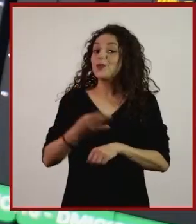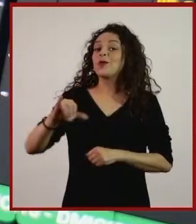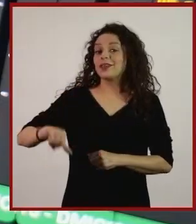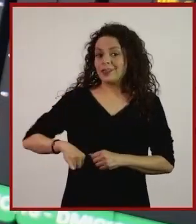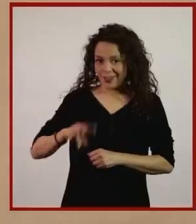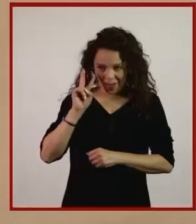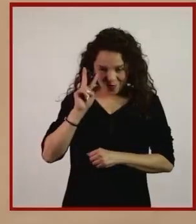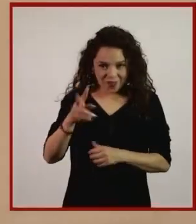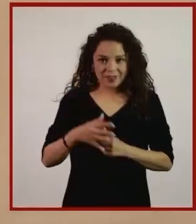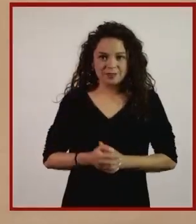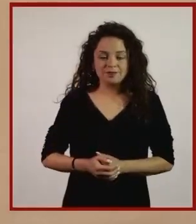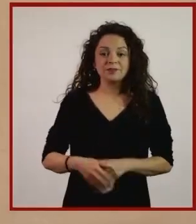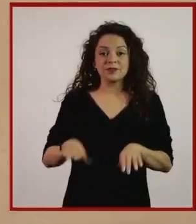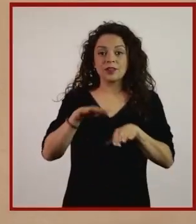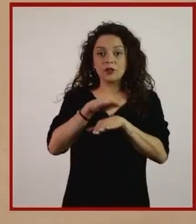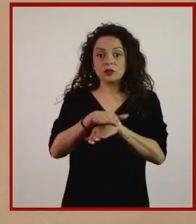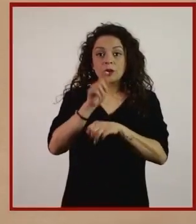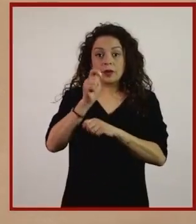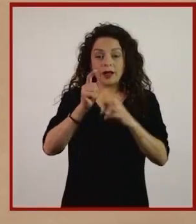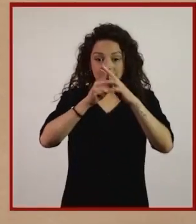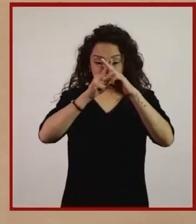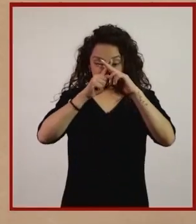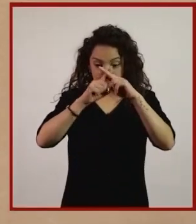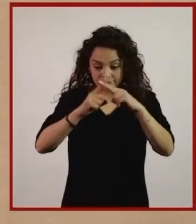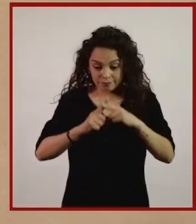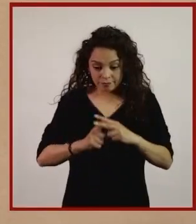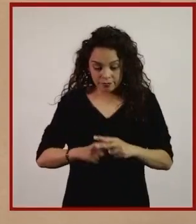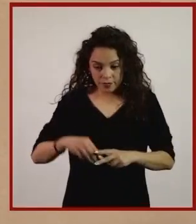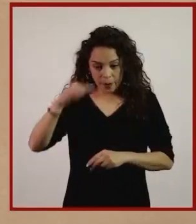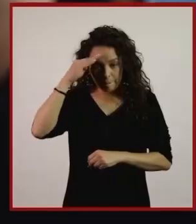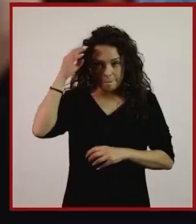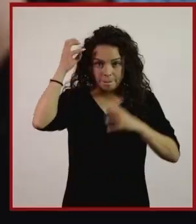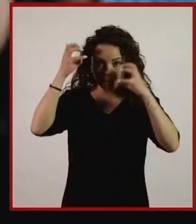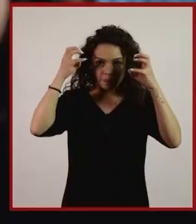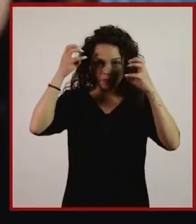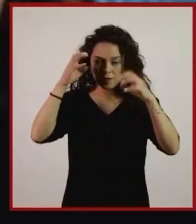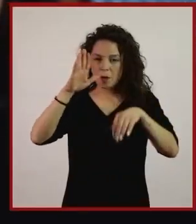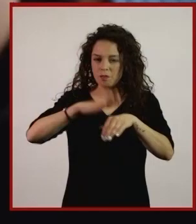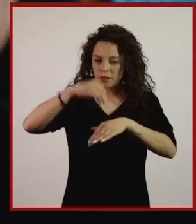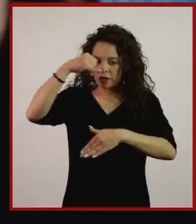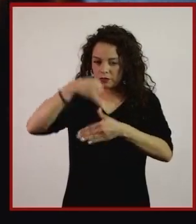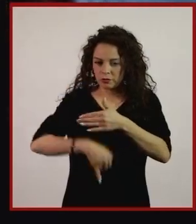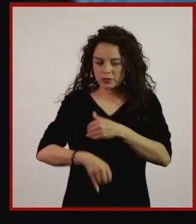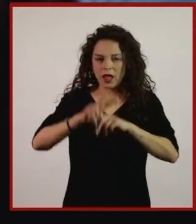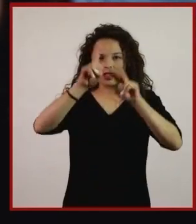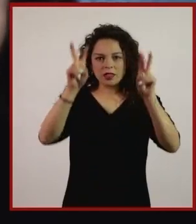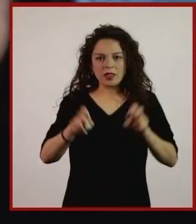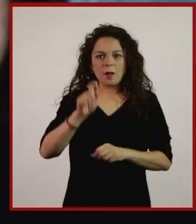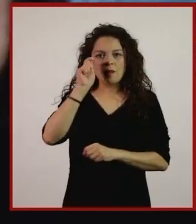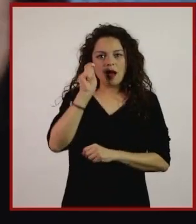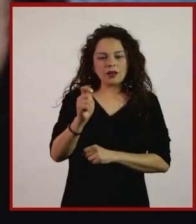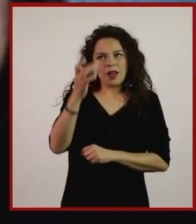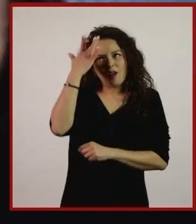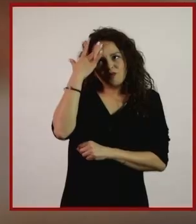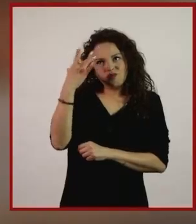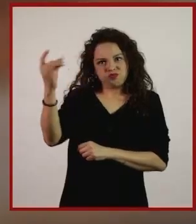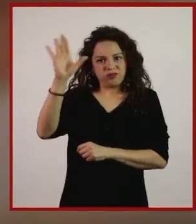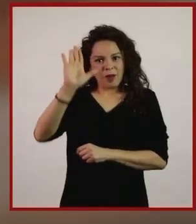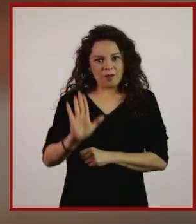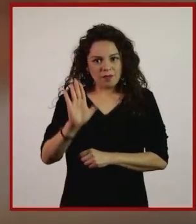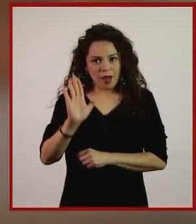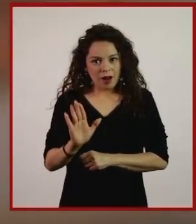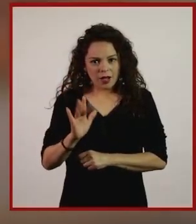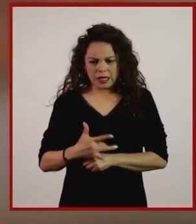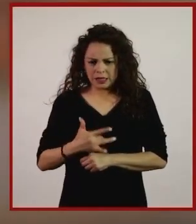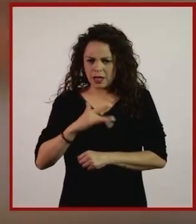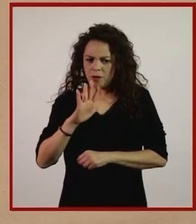qué interesante. A través del pensamiento matemático, exploraremos un tema que suena casi a magia: la ilusión